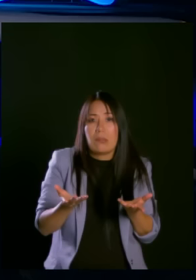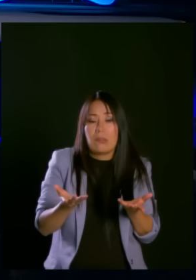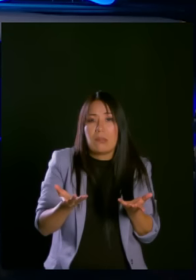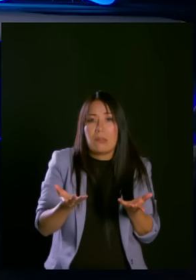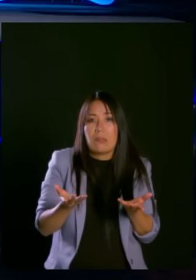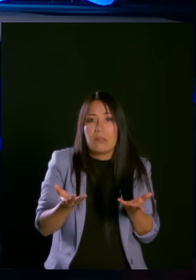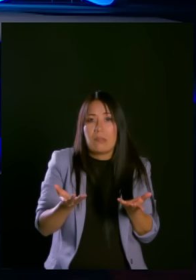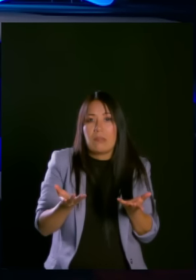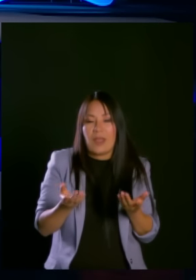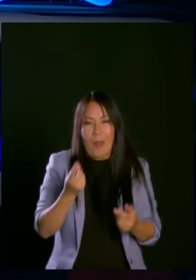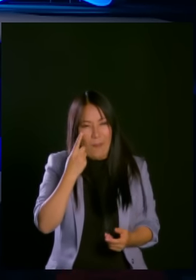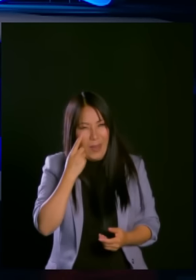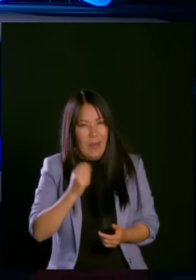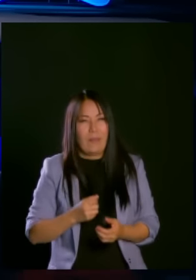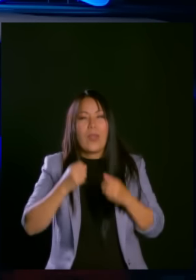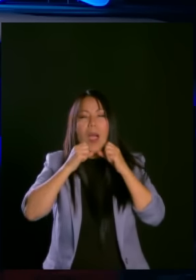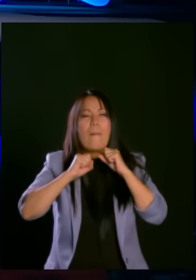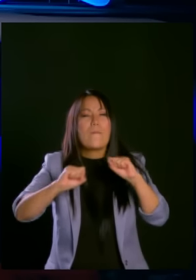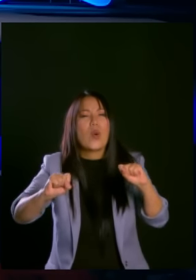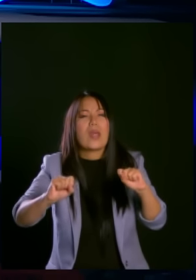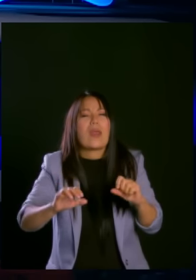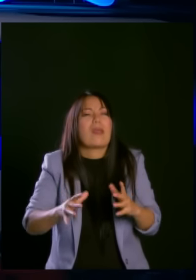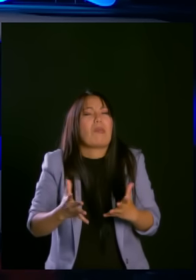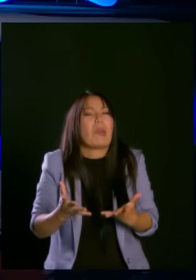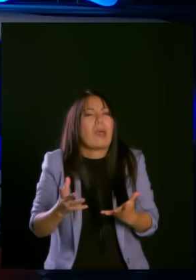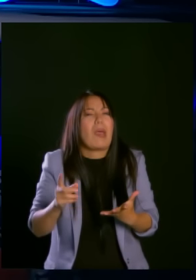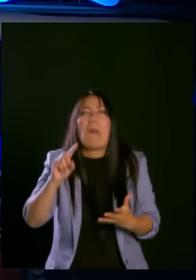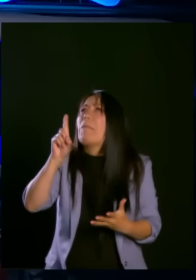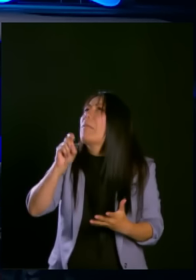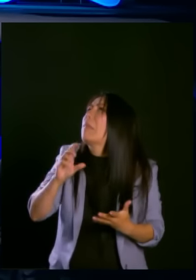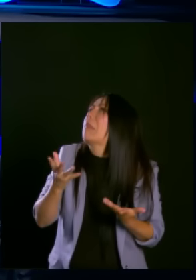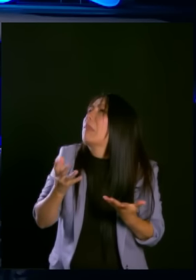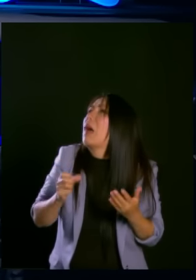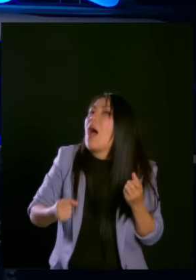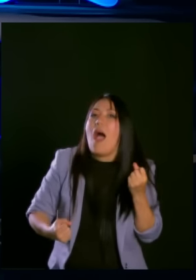¿Qué estaba buscando Moisés al decirle esto? Apoyo.